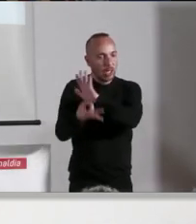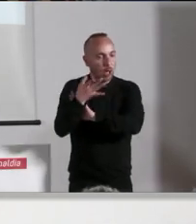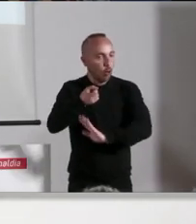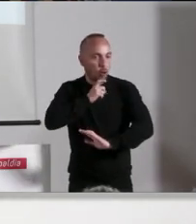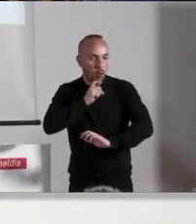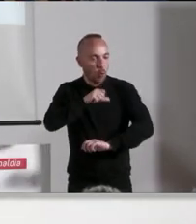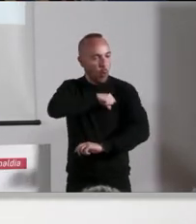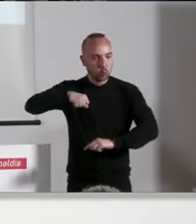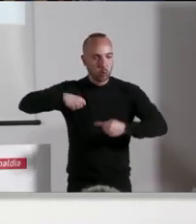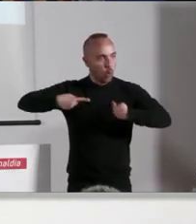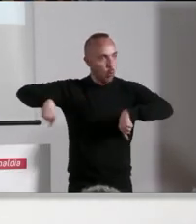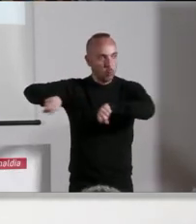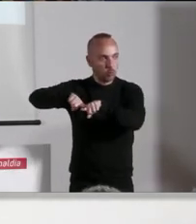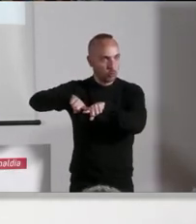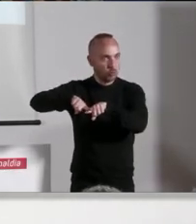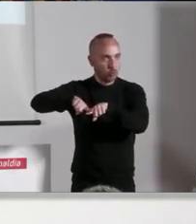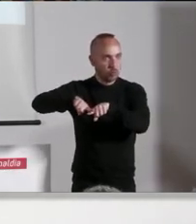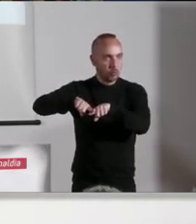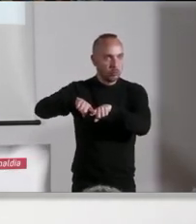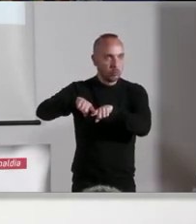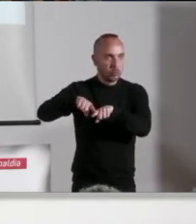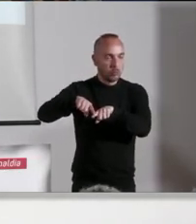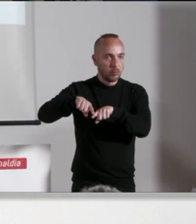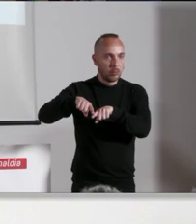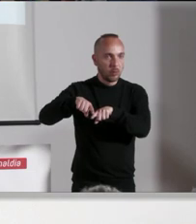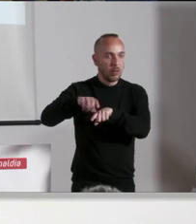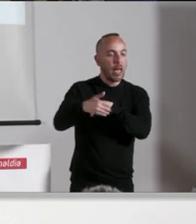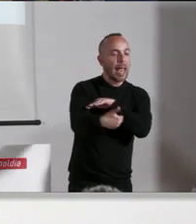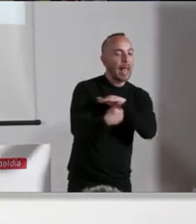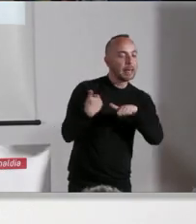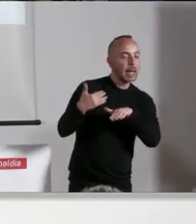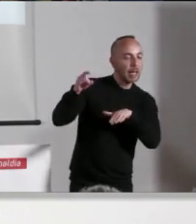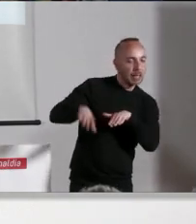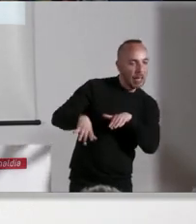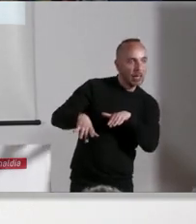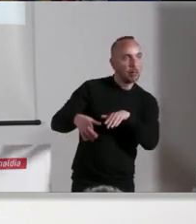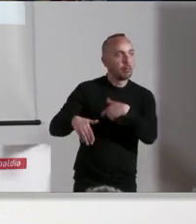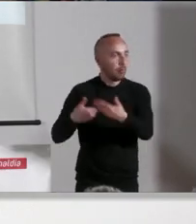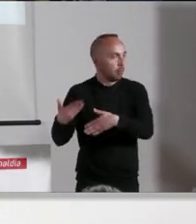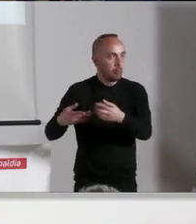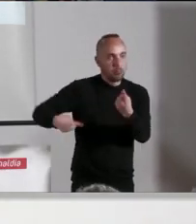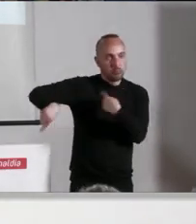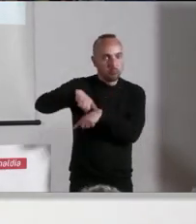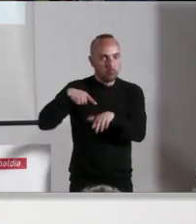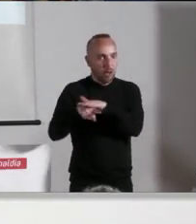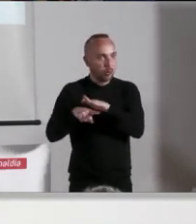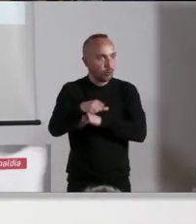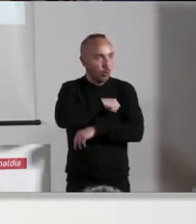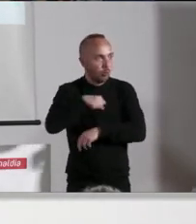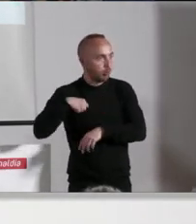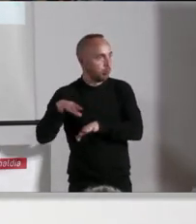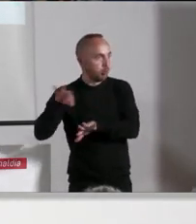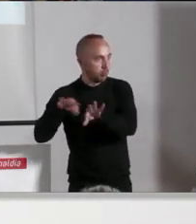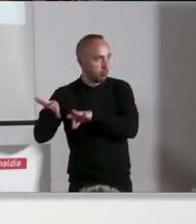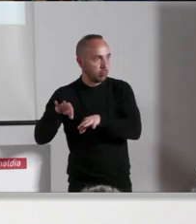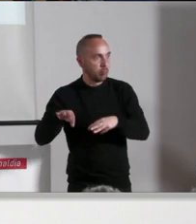seamos autónomos a nivel de elección de quién entra en el proyecto. Y como tercer